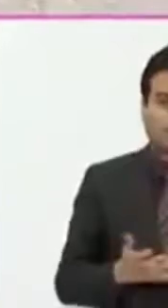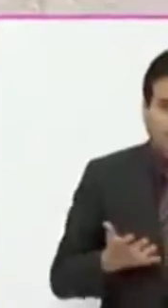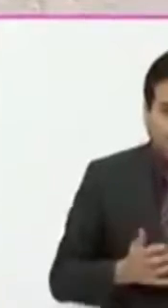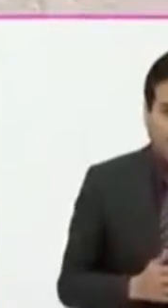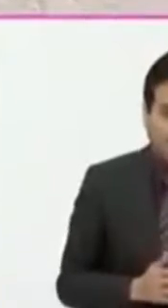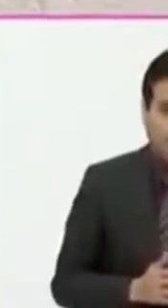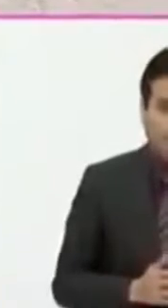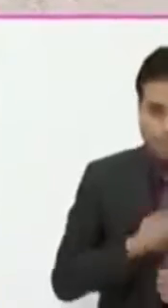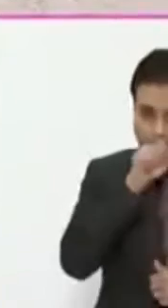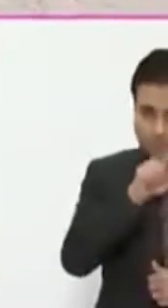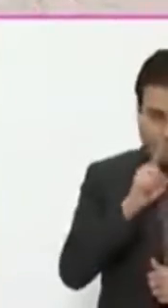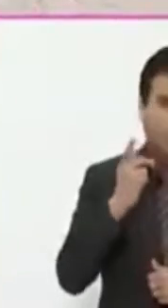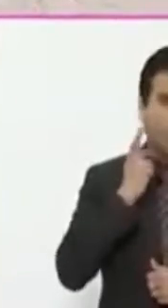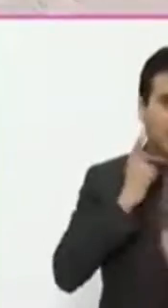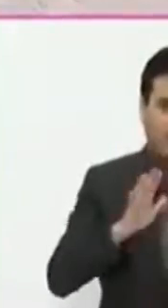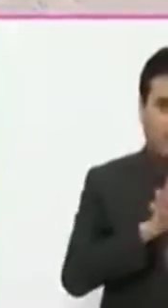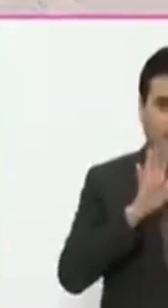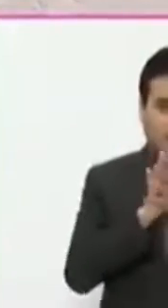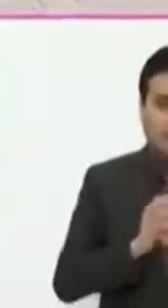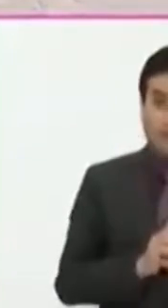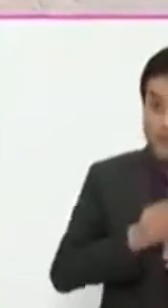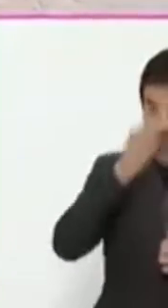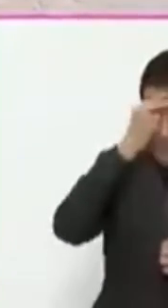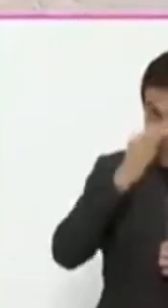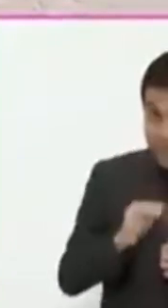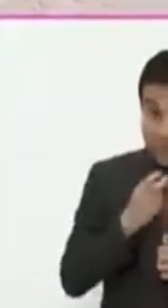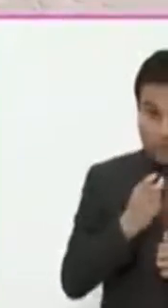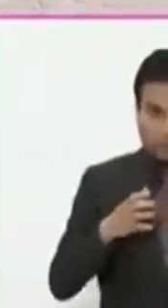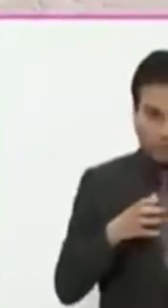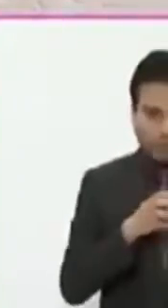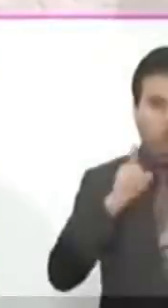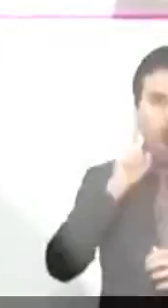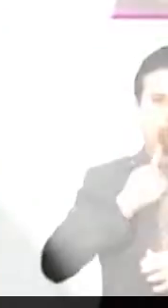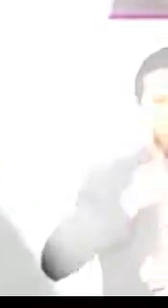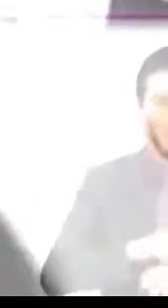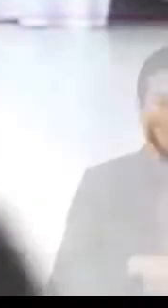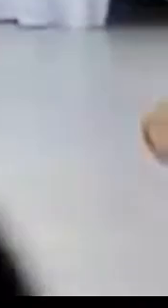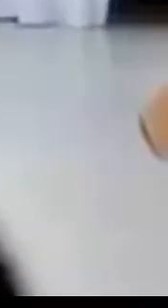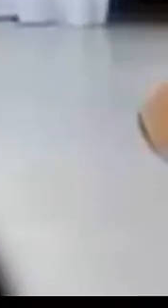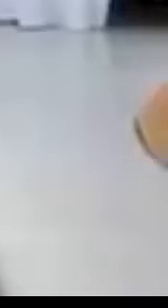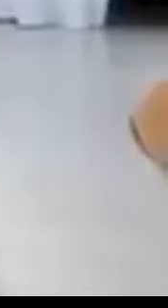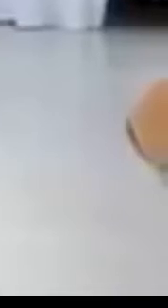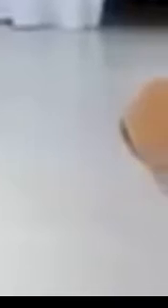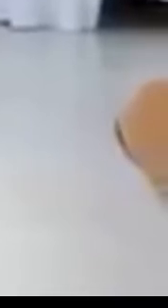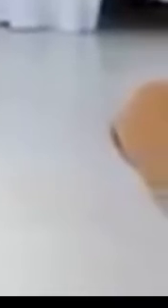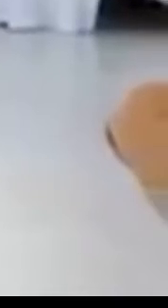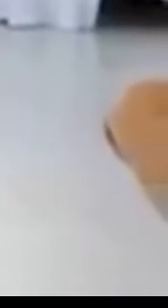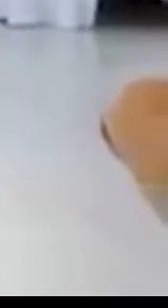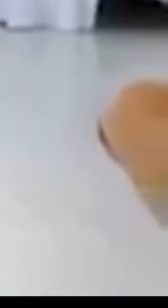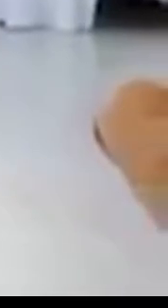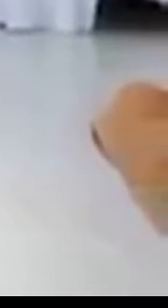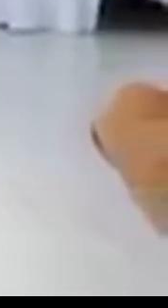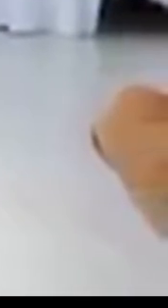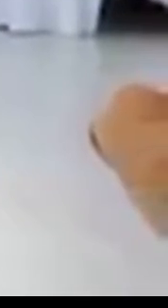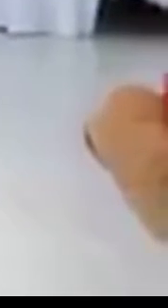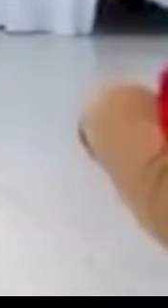en 2021, en los que se establece que 7 de estas candidaturas deberán ser para mujeres. Esta resolución del INE meterá en